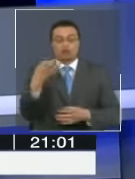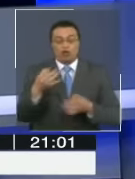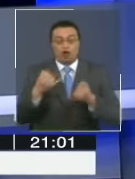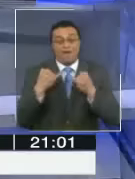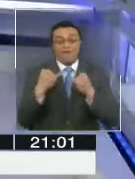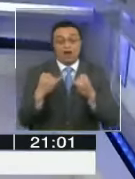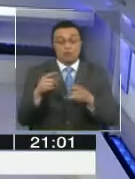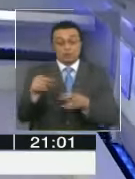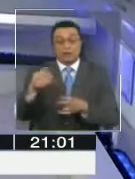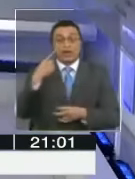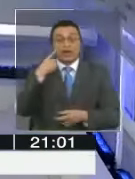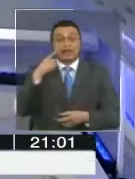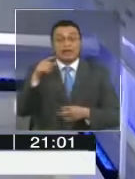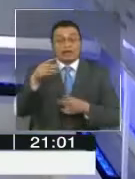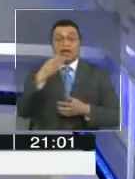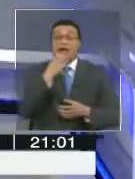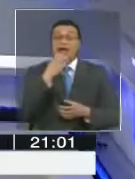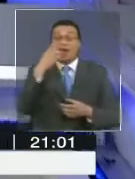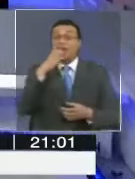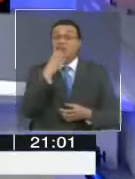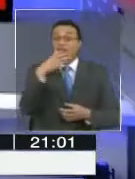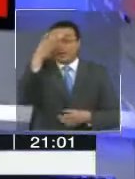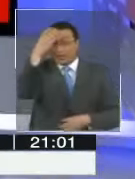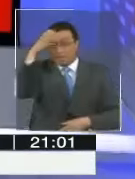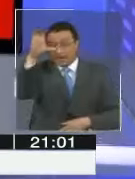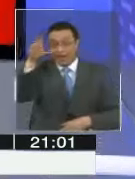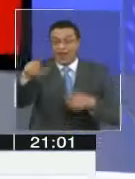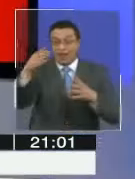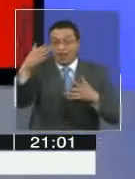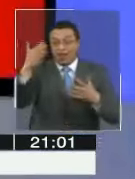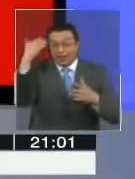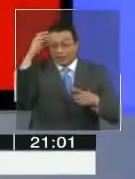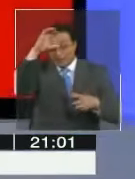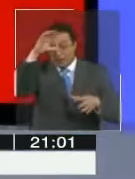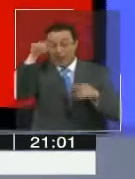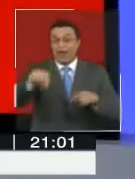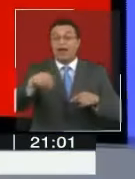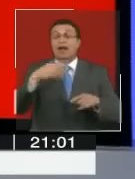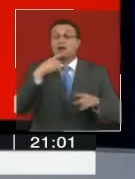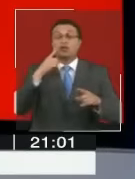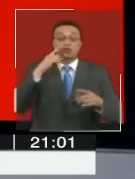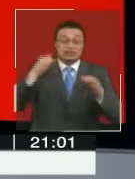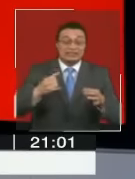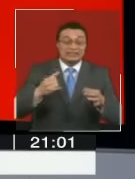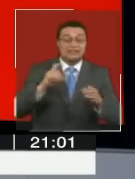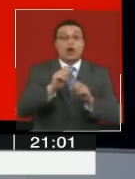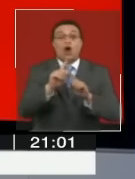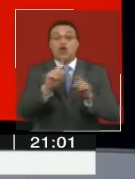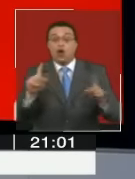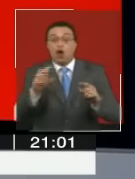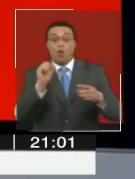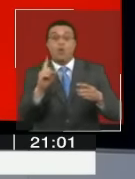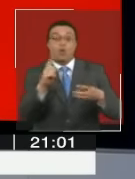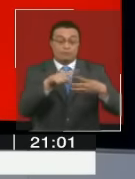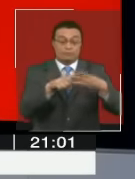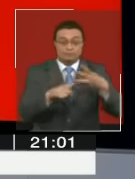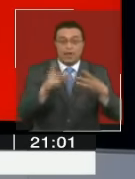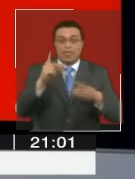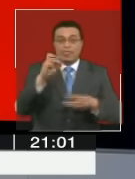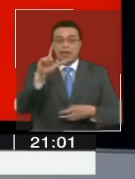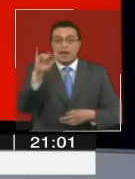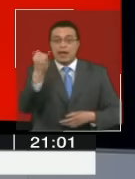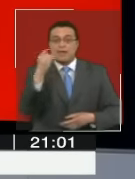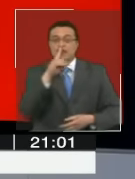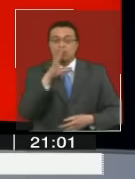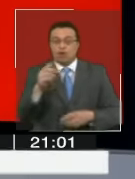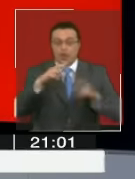que Insunza realizó para Antofagasta Minerals mientras era diputado constituyen o no alguno de los tres tipos de delitos por los que se le